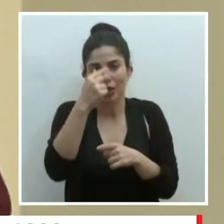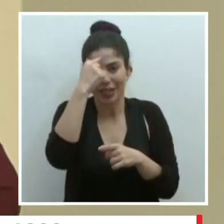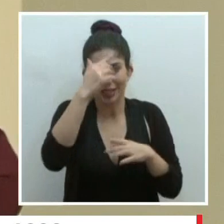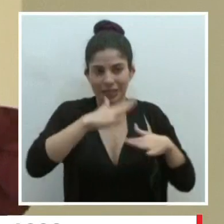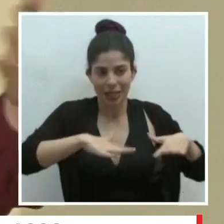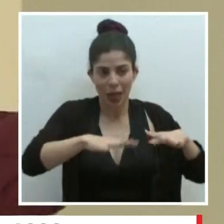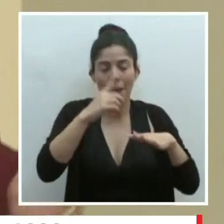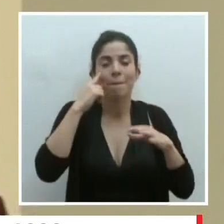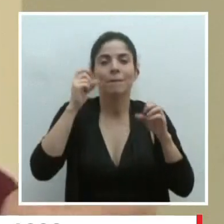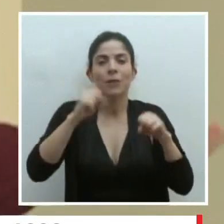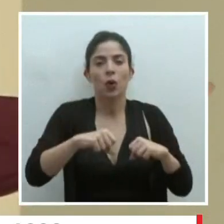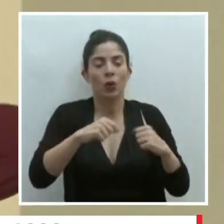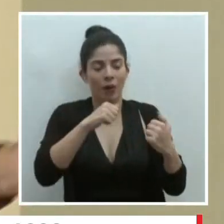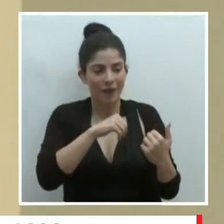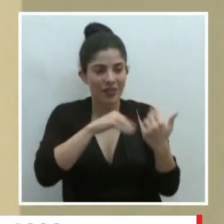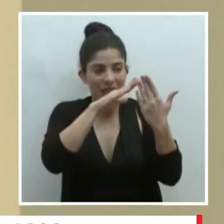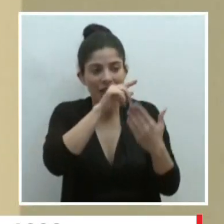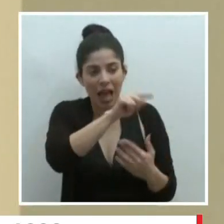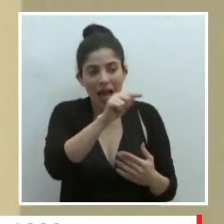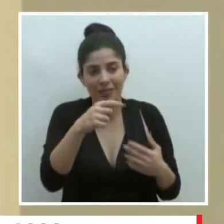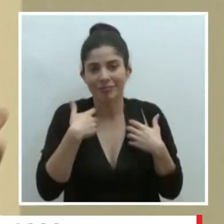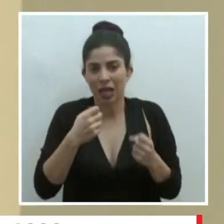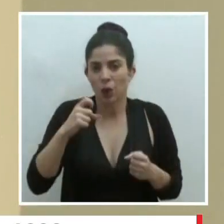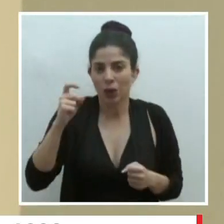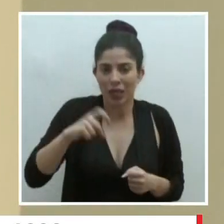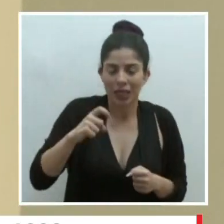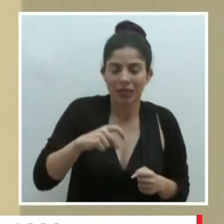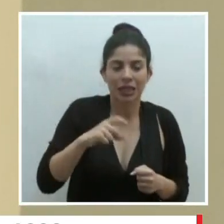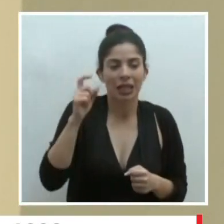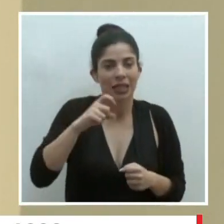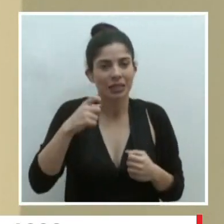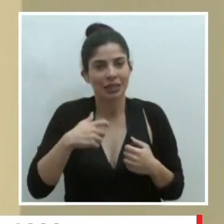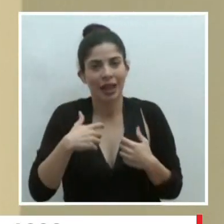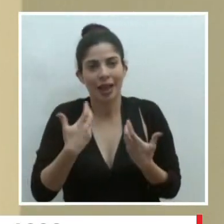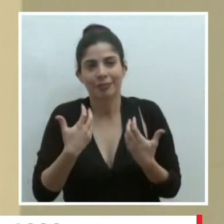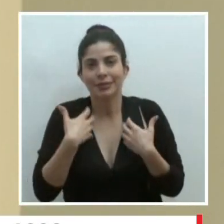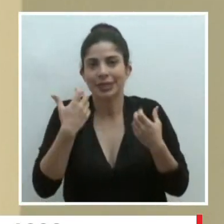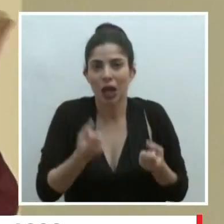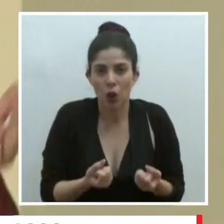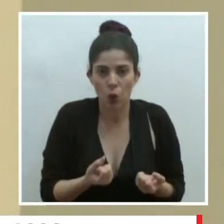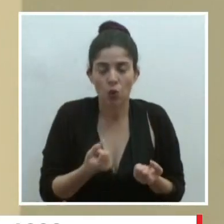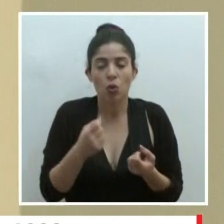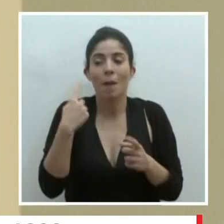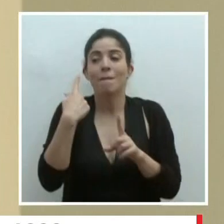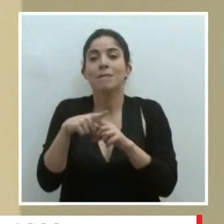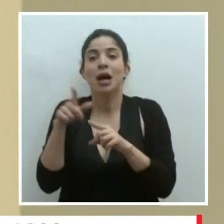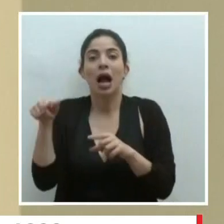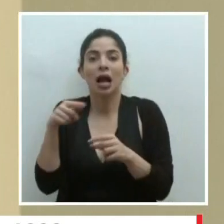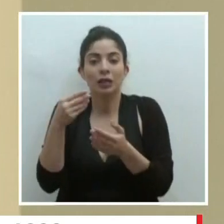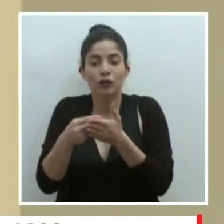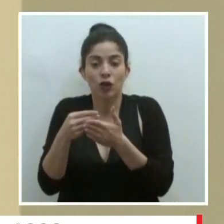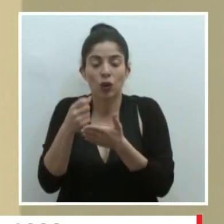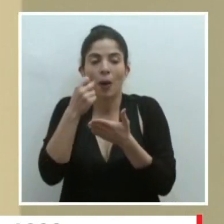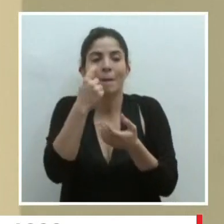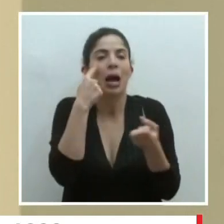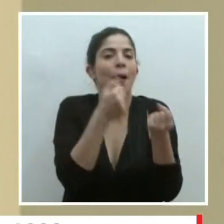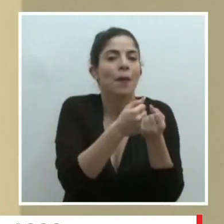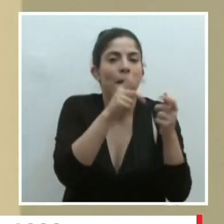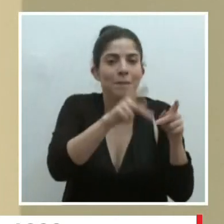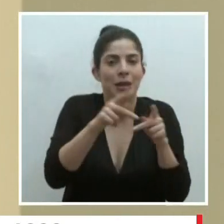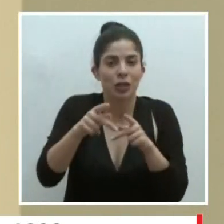para poder hacer frente a las necesidades sanitarias, las necesidades de salud, o para apoyar, como se mencionaba anteriormente, a las personas